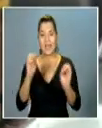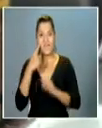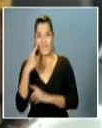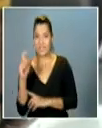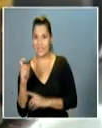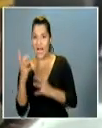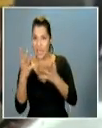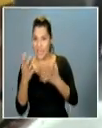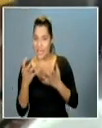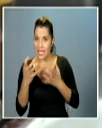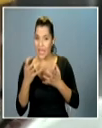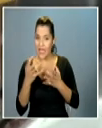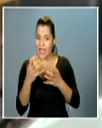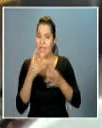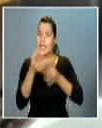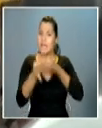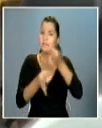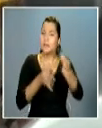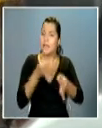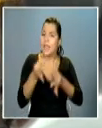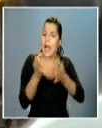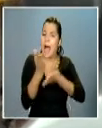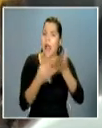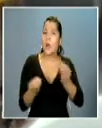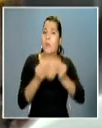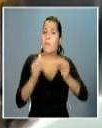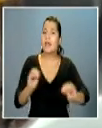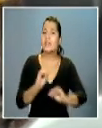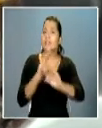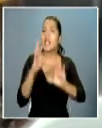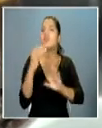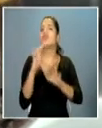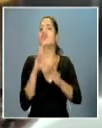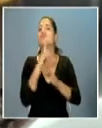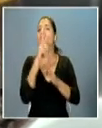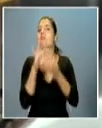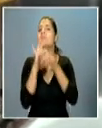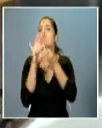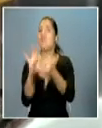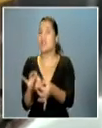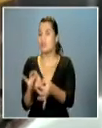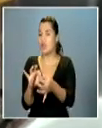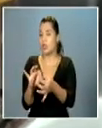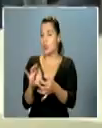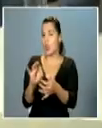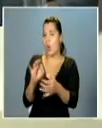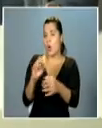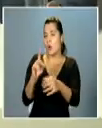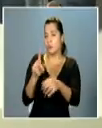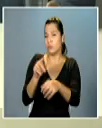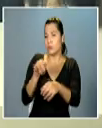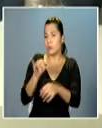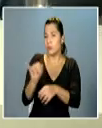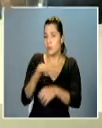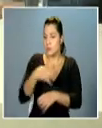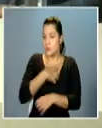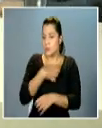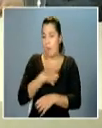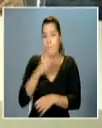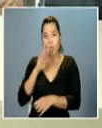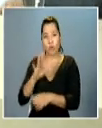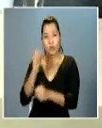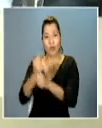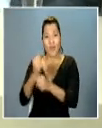quieren brindar una versión más clara de si el hecho pudo haberse tratado de algún tipo de represalia por su trabajo, pero la